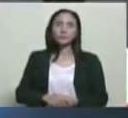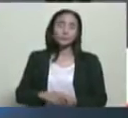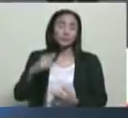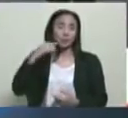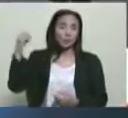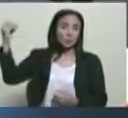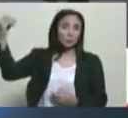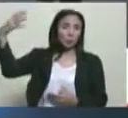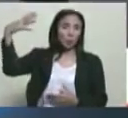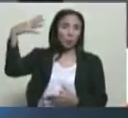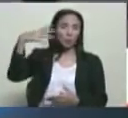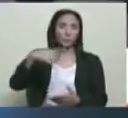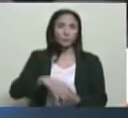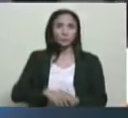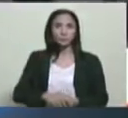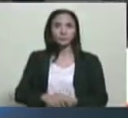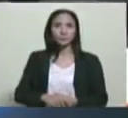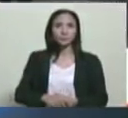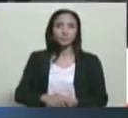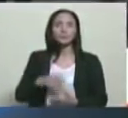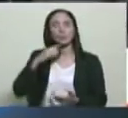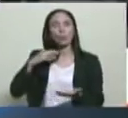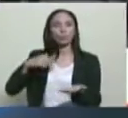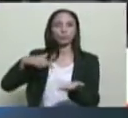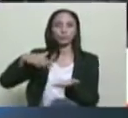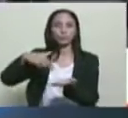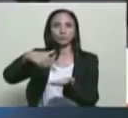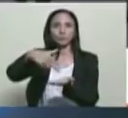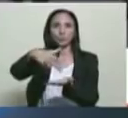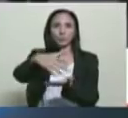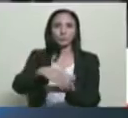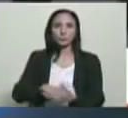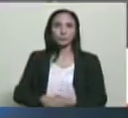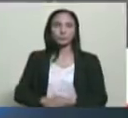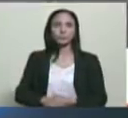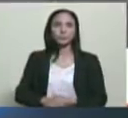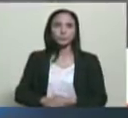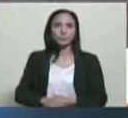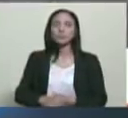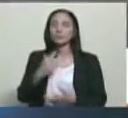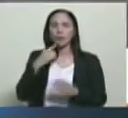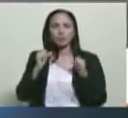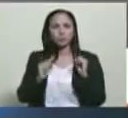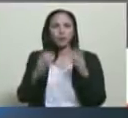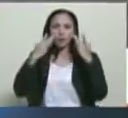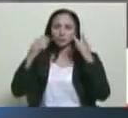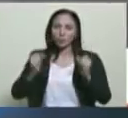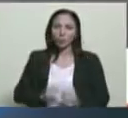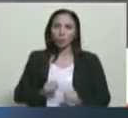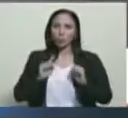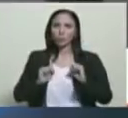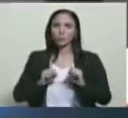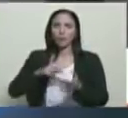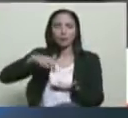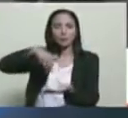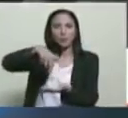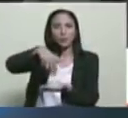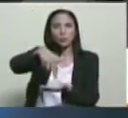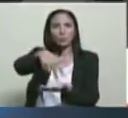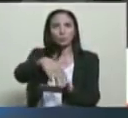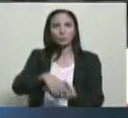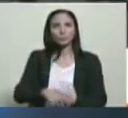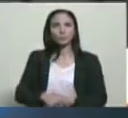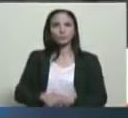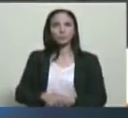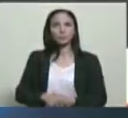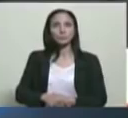del Guarayra Repano. Y íbamos caminando, a paso seguro, como yo les dije. La marcha militar,